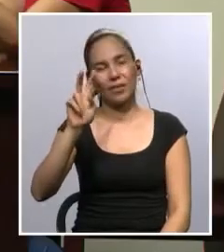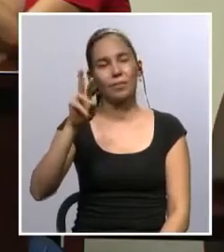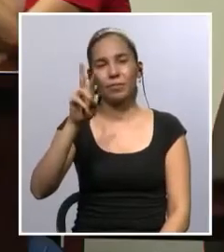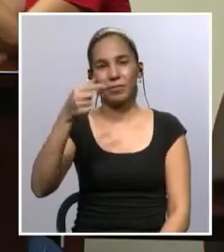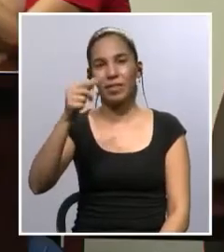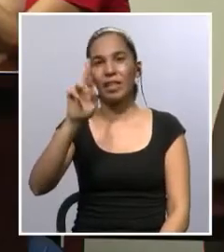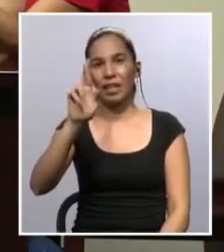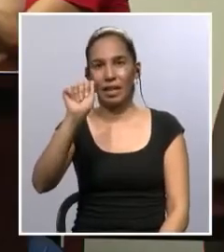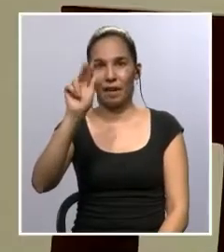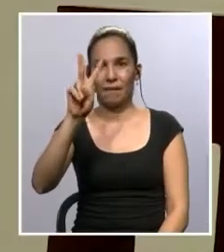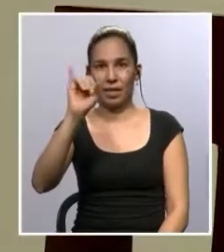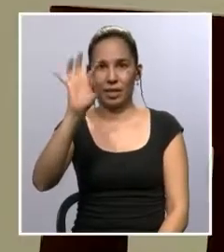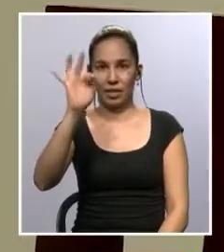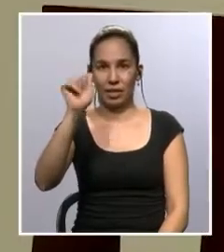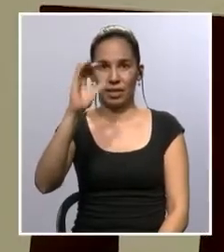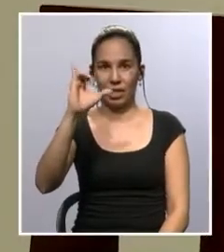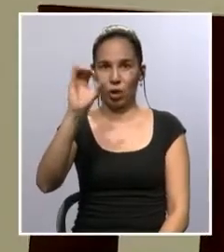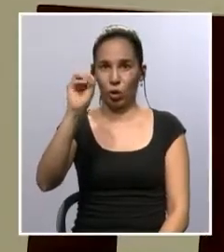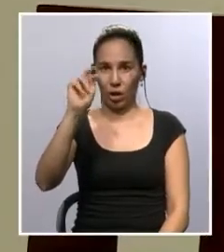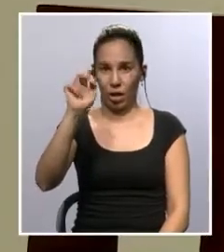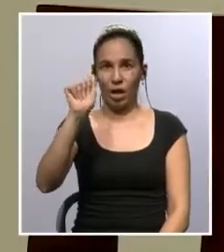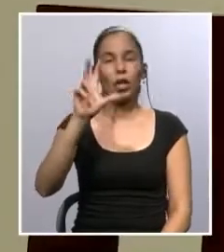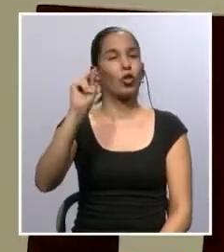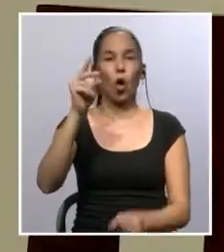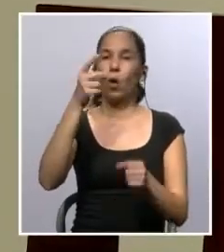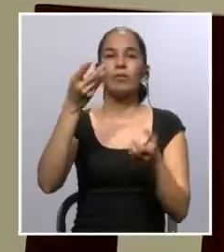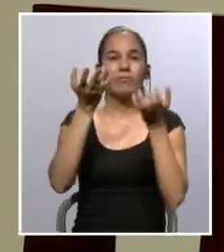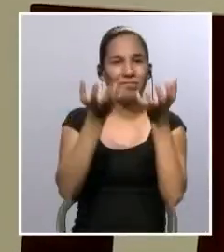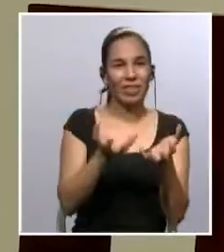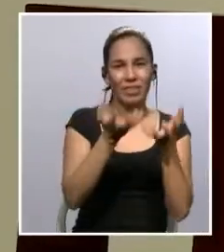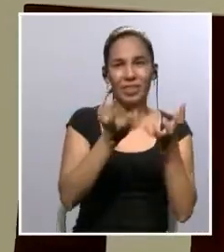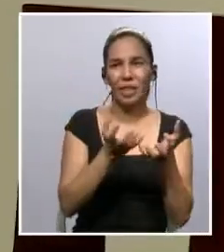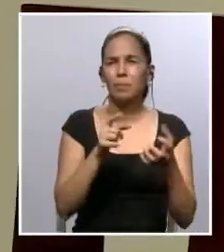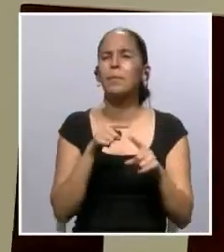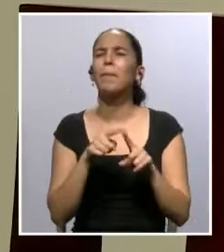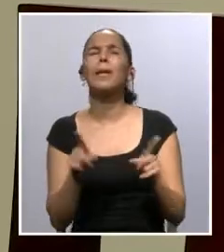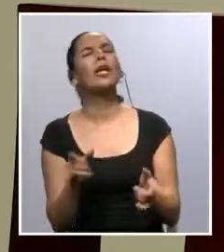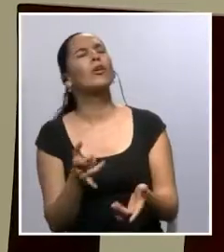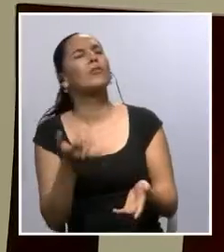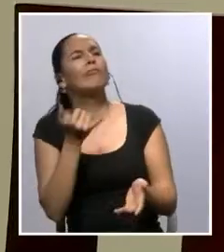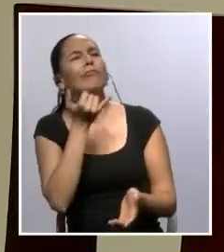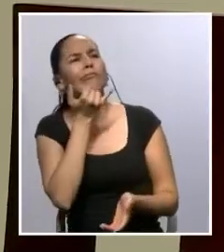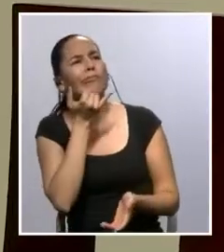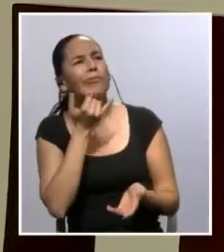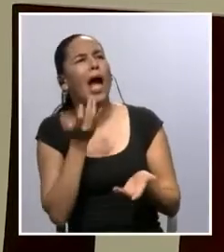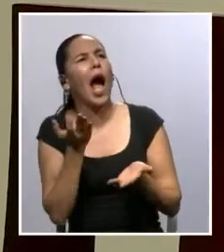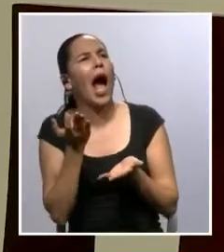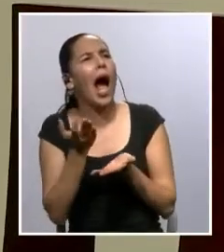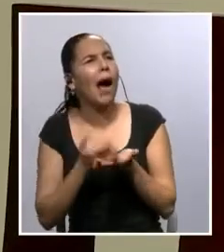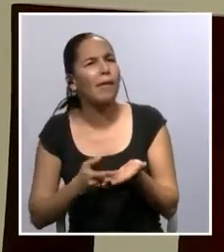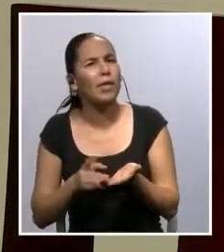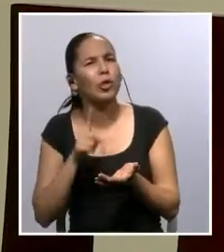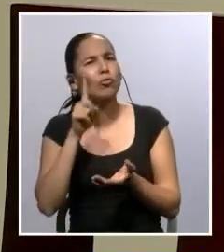Rachid, ¿cuáles son las posibilidades de que realmente en algún momento exista un